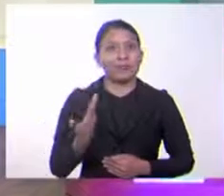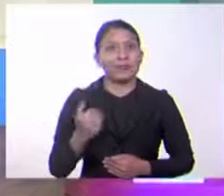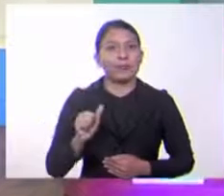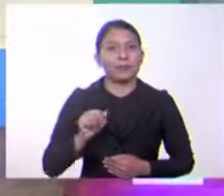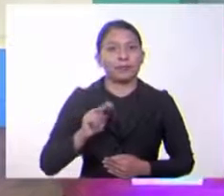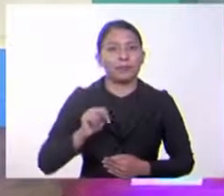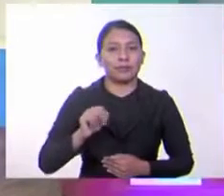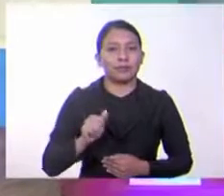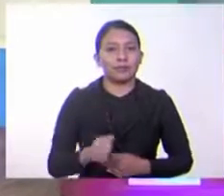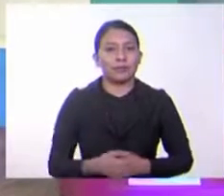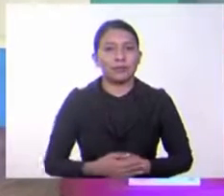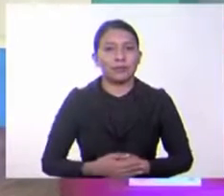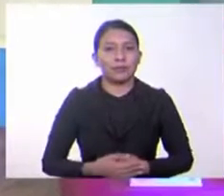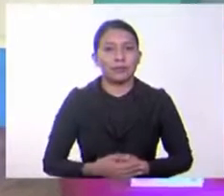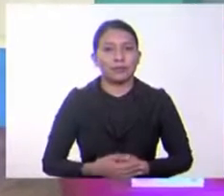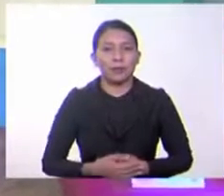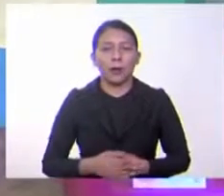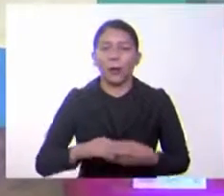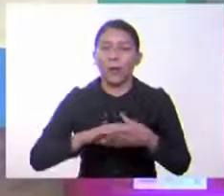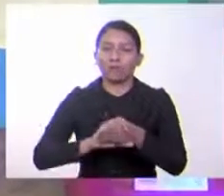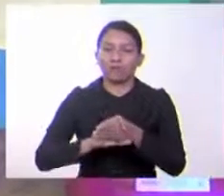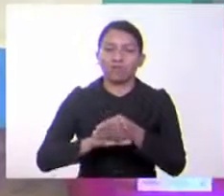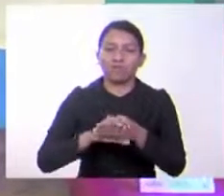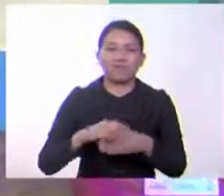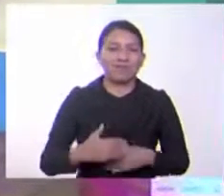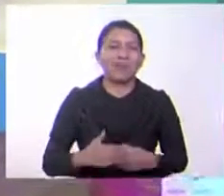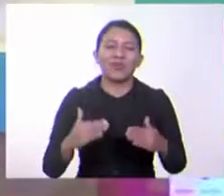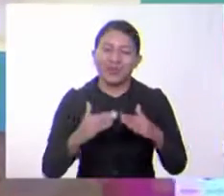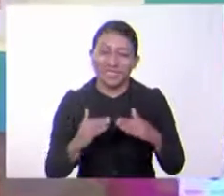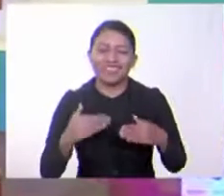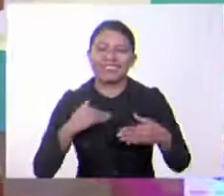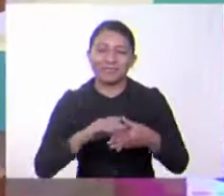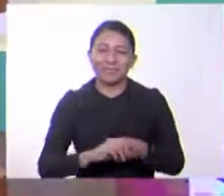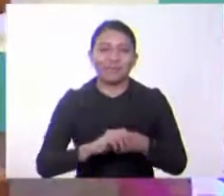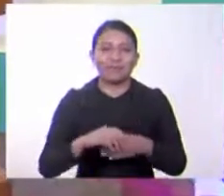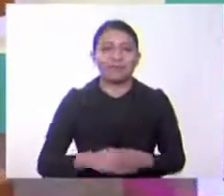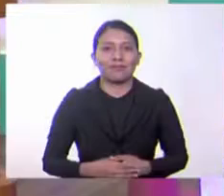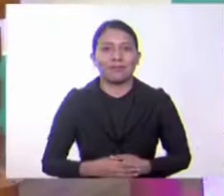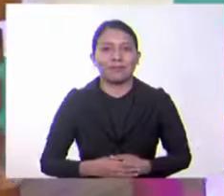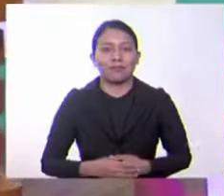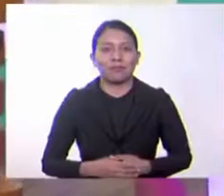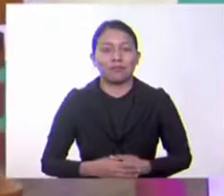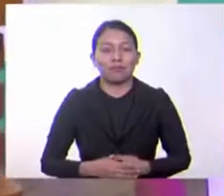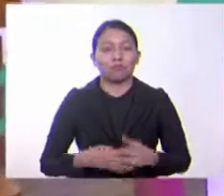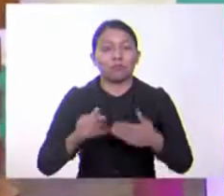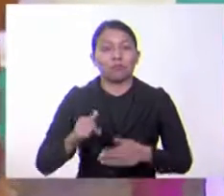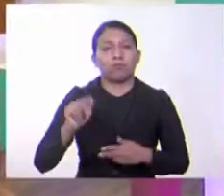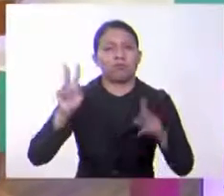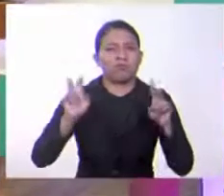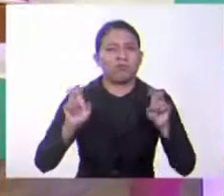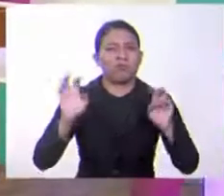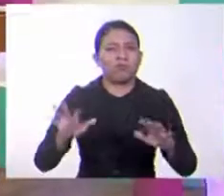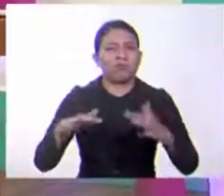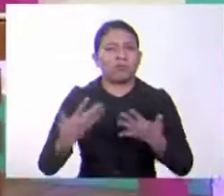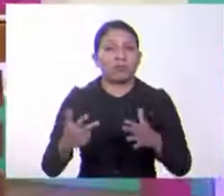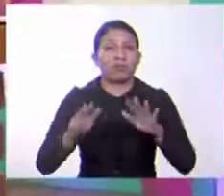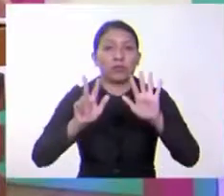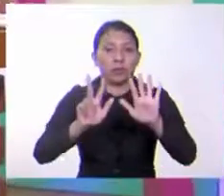Ana Argueta. Un gusto estar contigo, Anita. Igualmente, Doris. Vamos a trabajar octavo